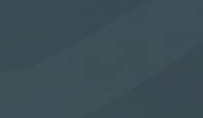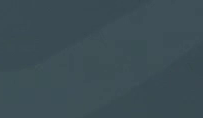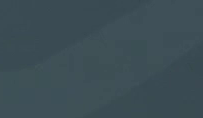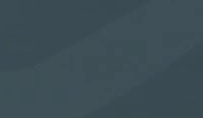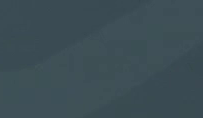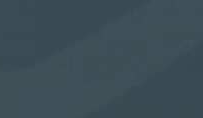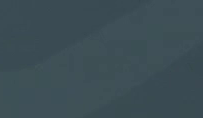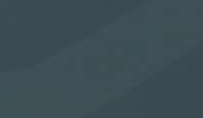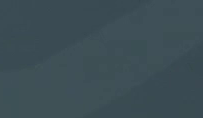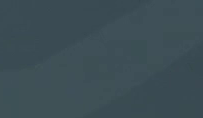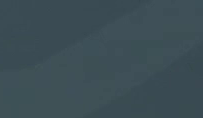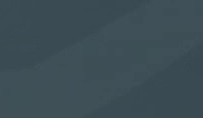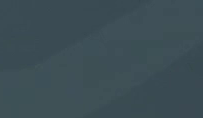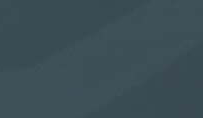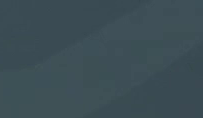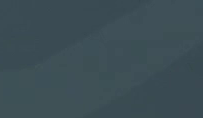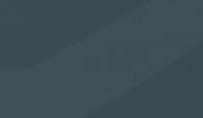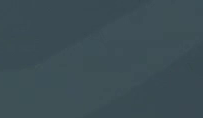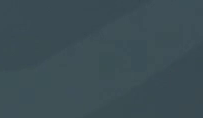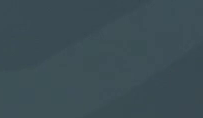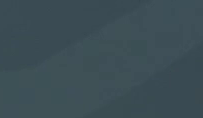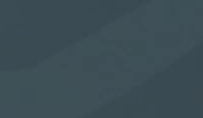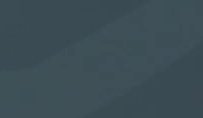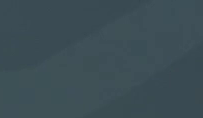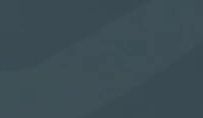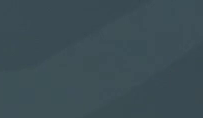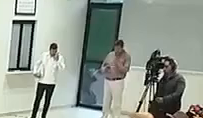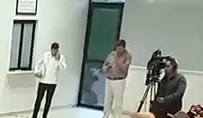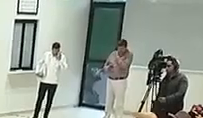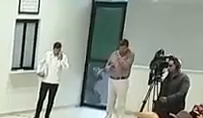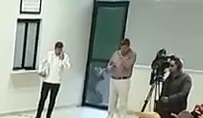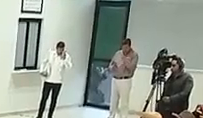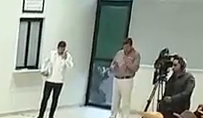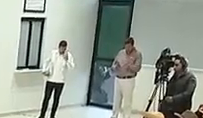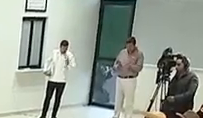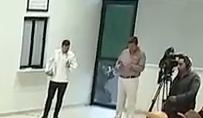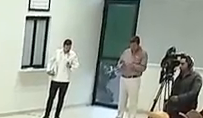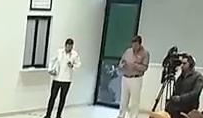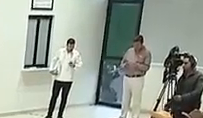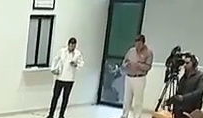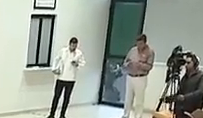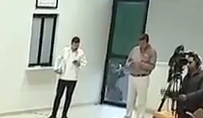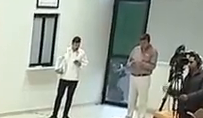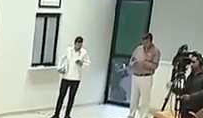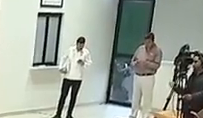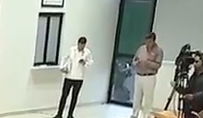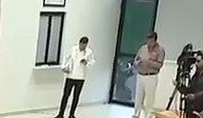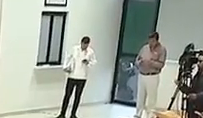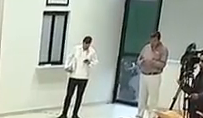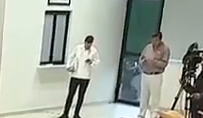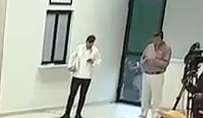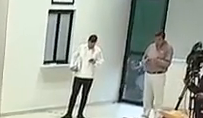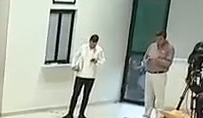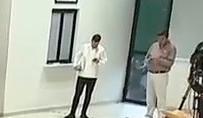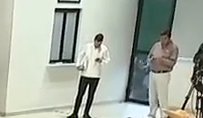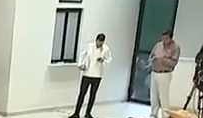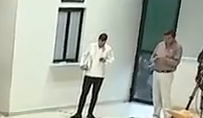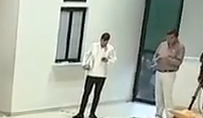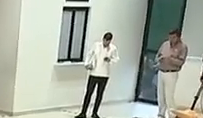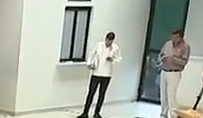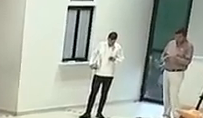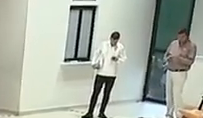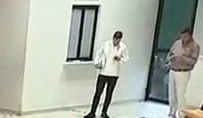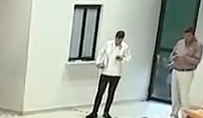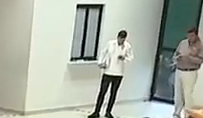les parece, se prepara. El lunes lo presentamos ante la CONAGO y posteriormente ya los